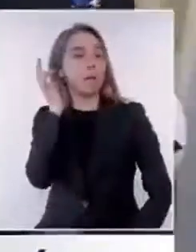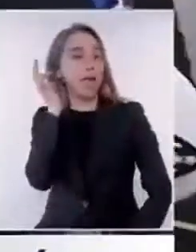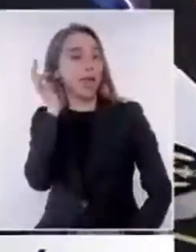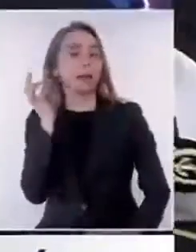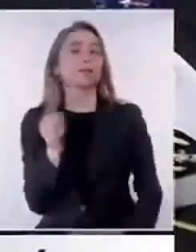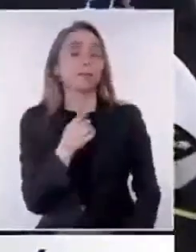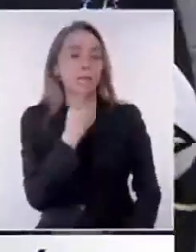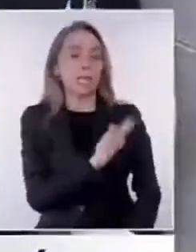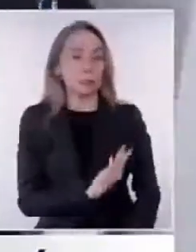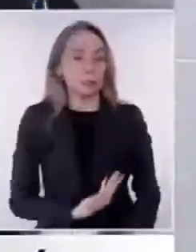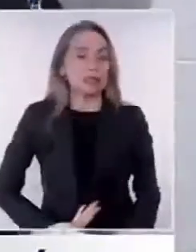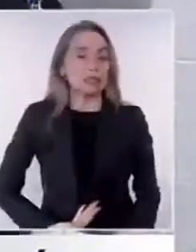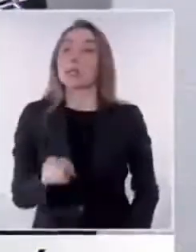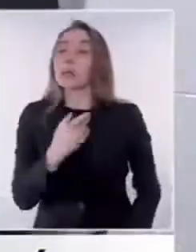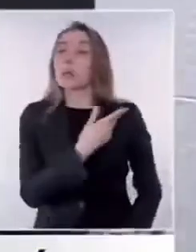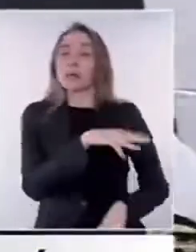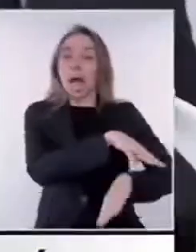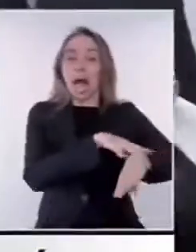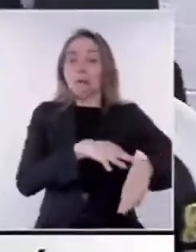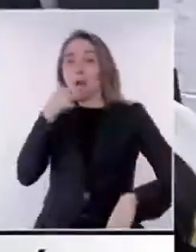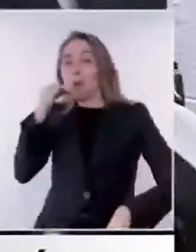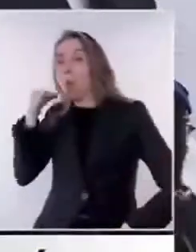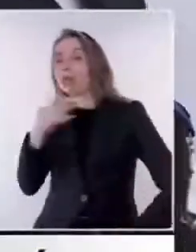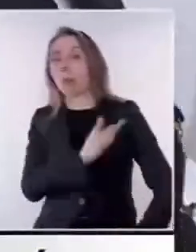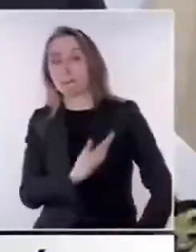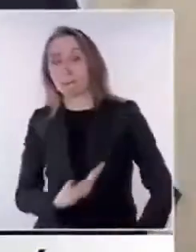Uh-huh. Acá a este otro lado, presidente, tenemos